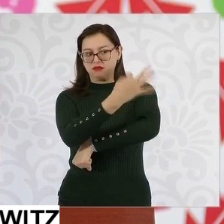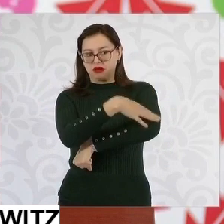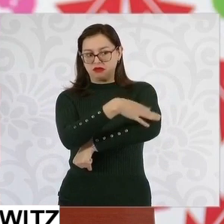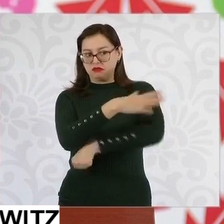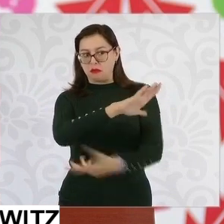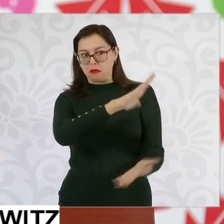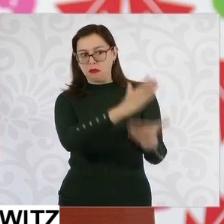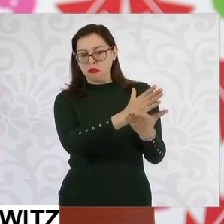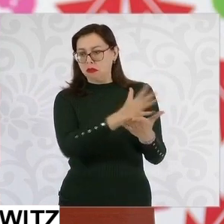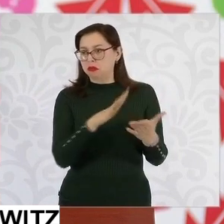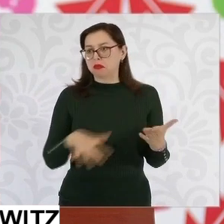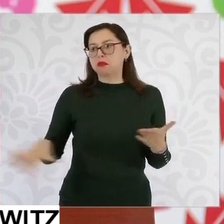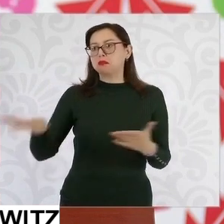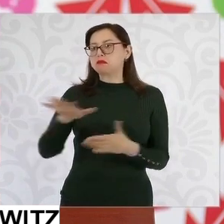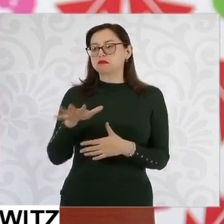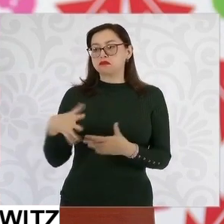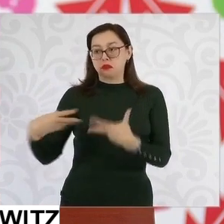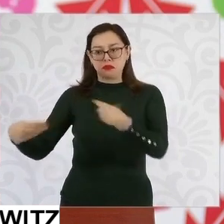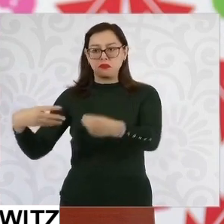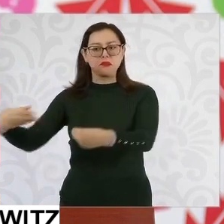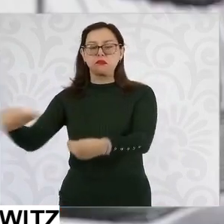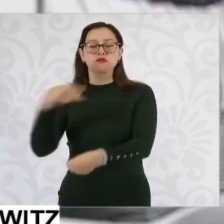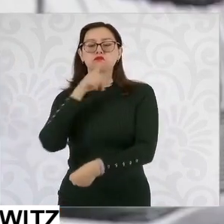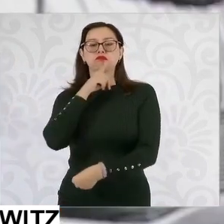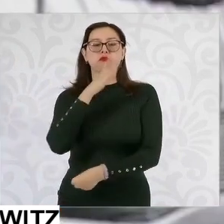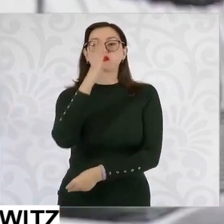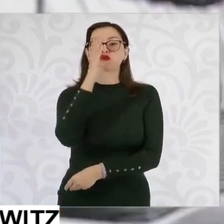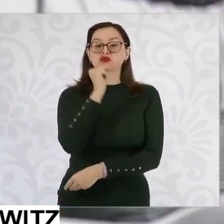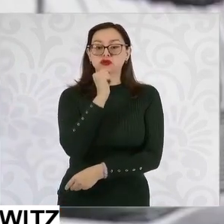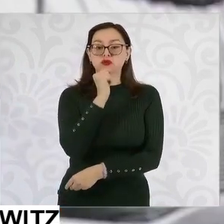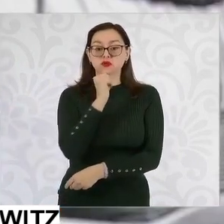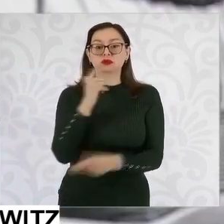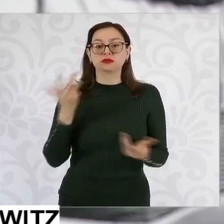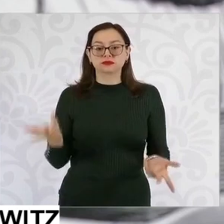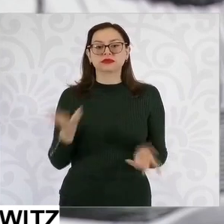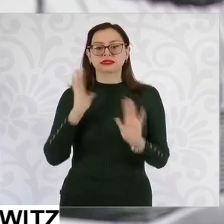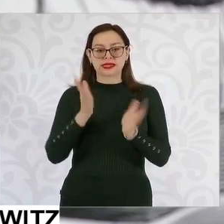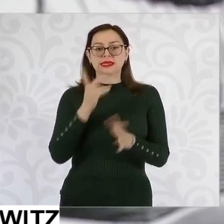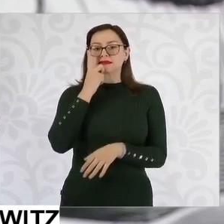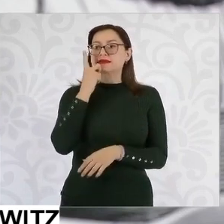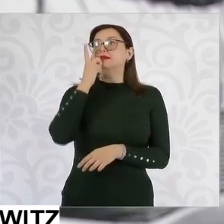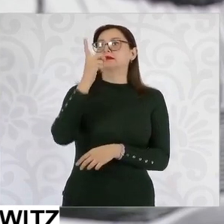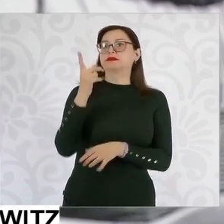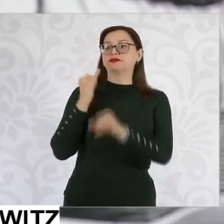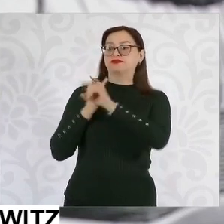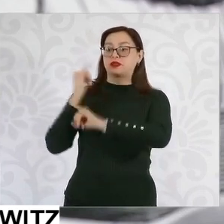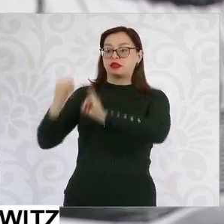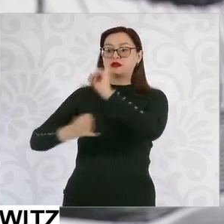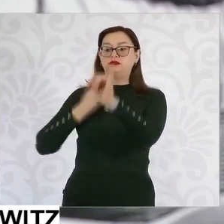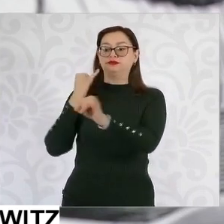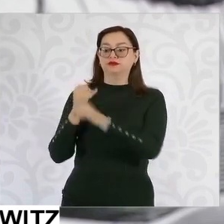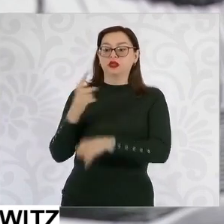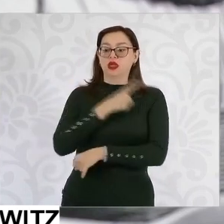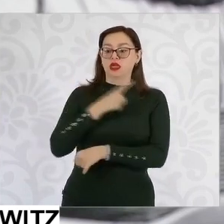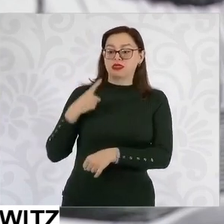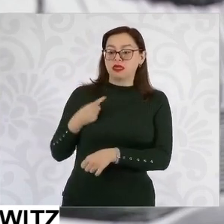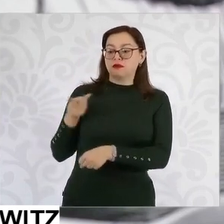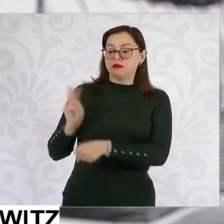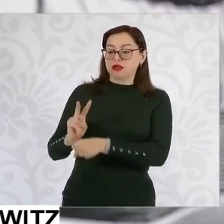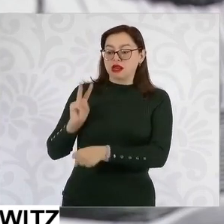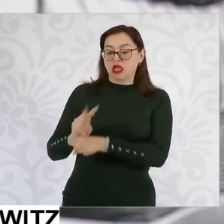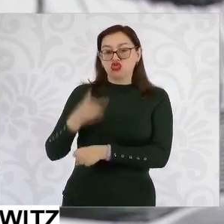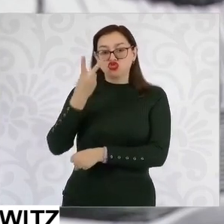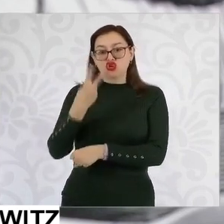como decía yo, internacionalmente se pide 2 semanas después del último caso registrado, pero con